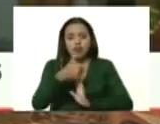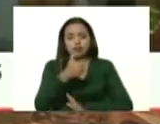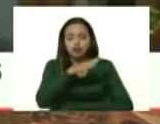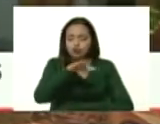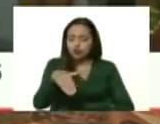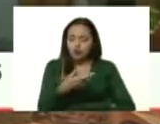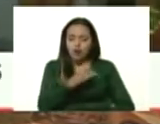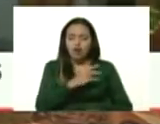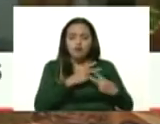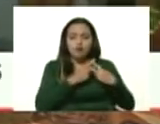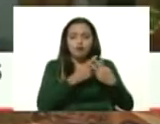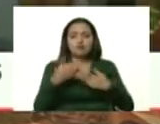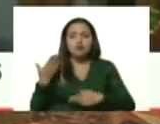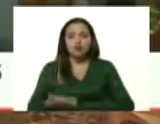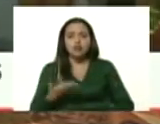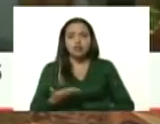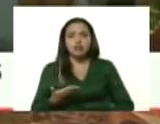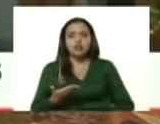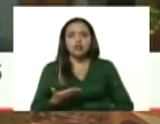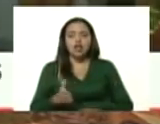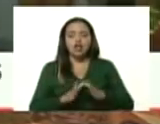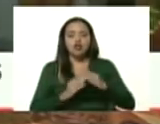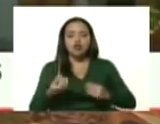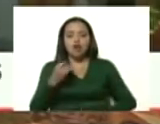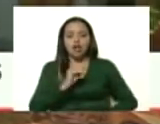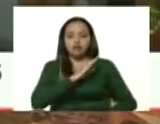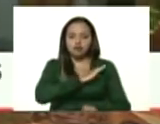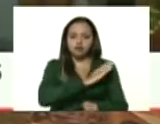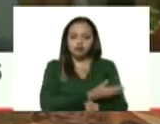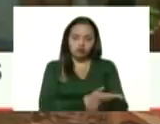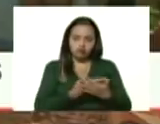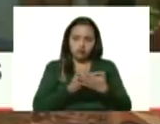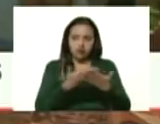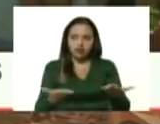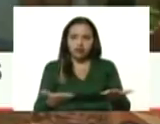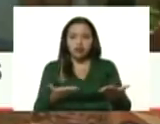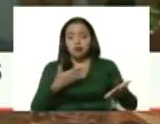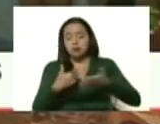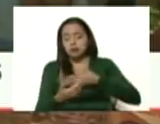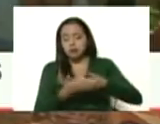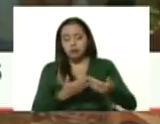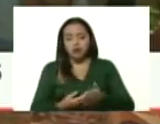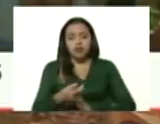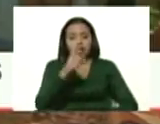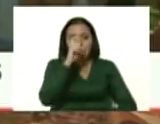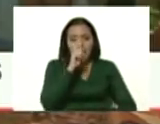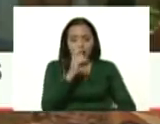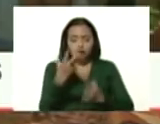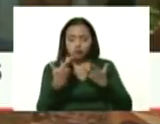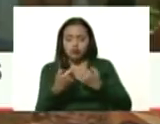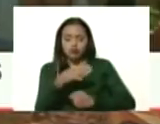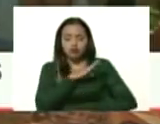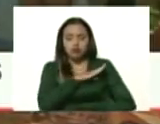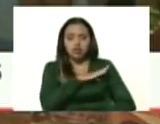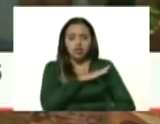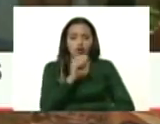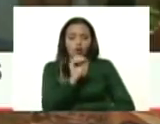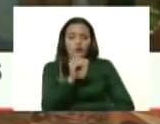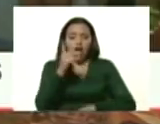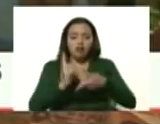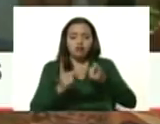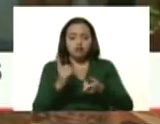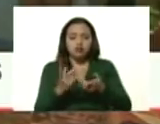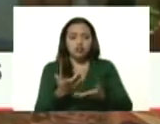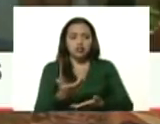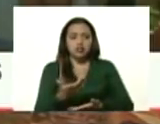valor, todos tienen un potencial que dar. Indistintamente de su edad, indistintamente de alguna limitación, que